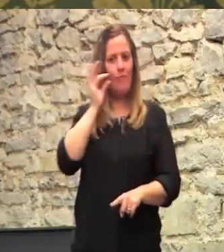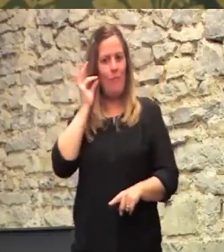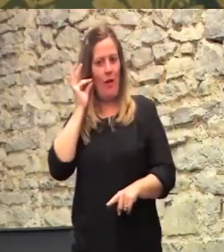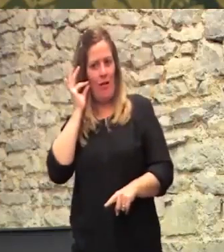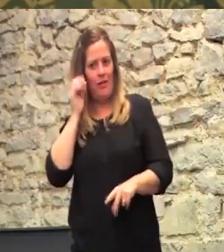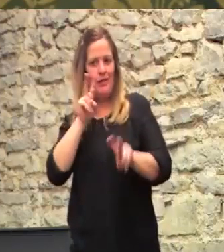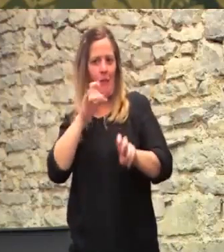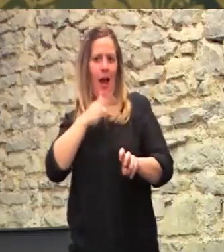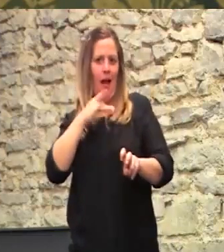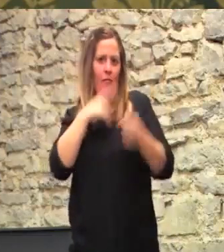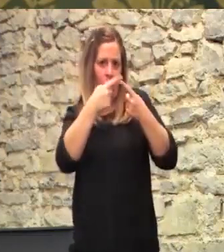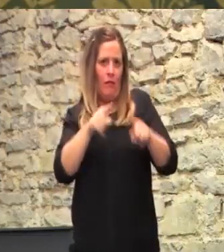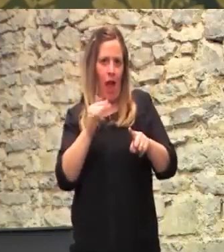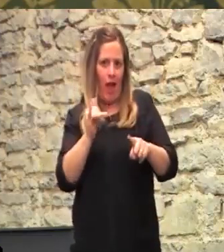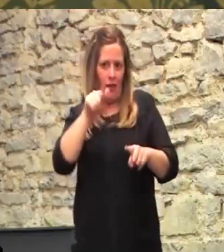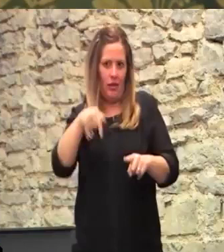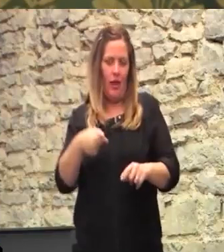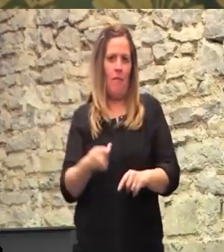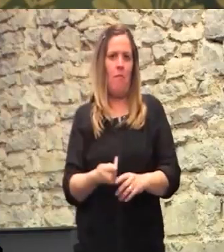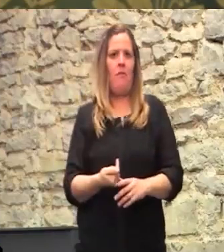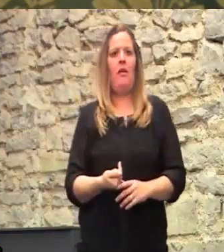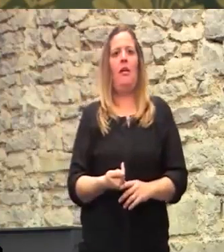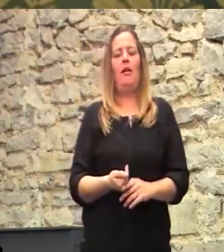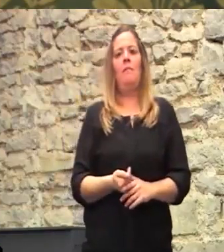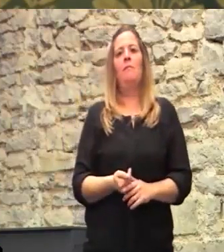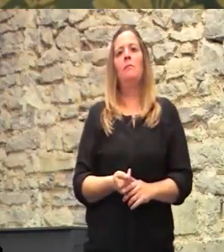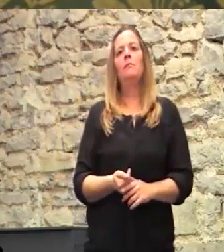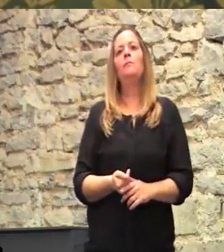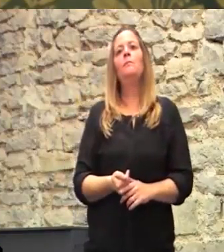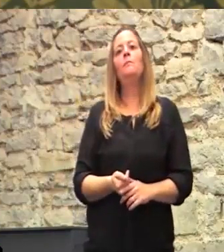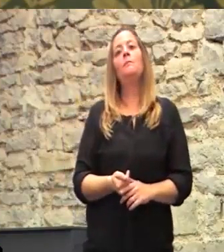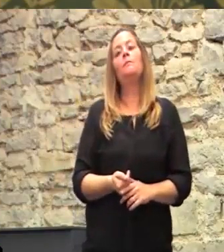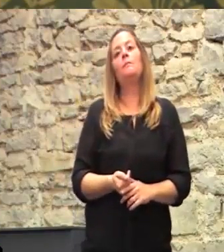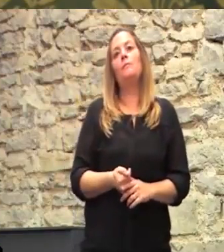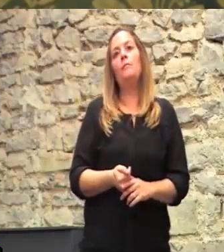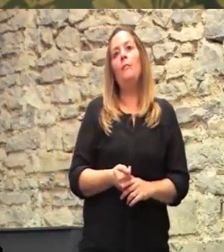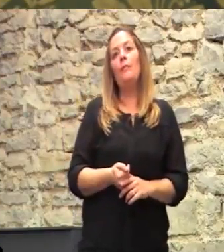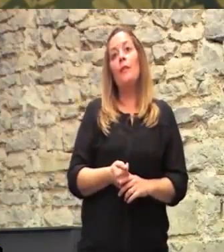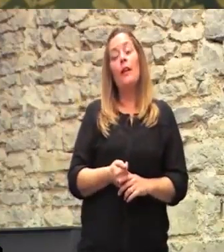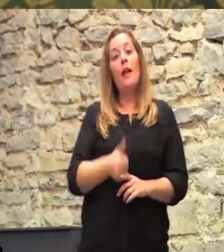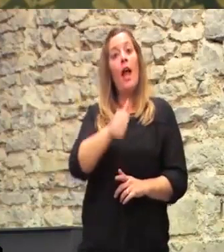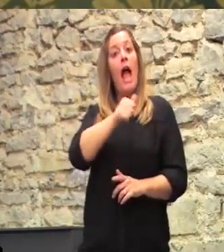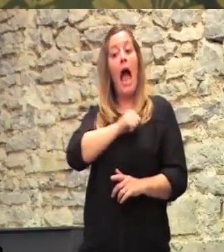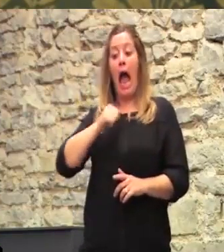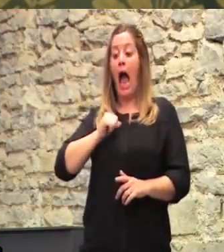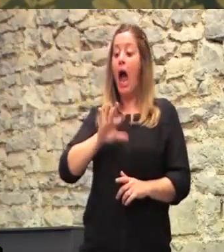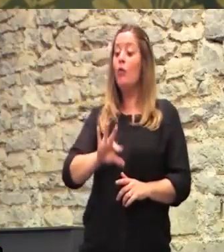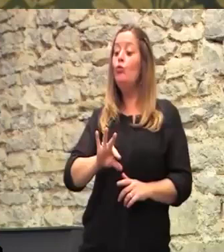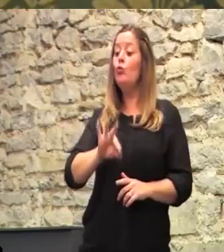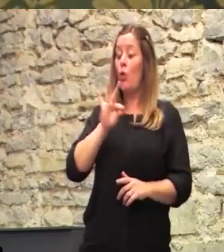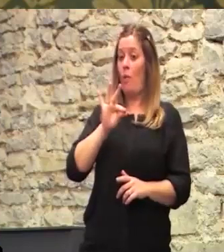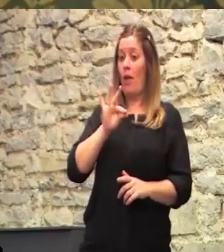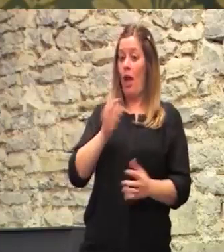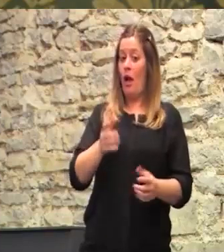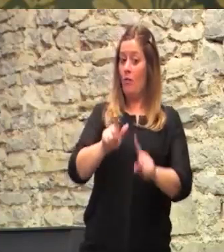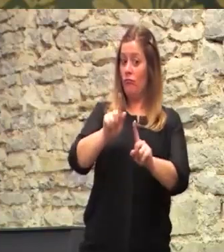todo esto y como bueno y cómo hay qué que para lograr la autonomía y más o menos ir